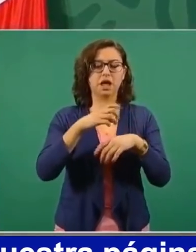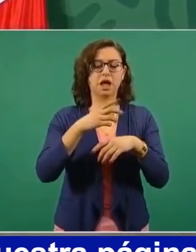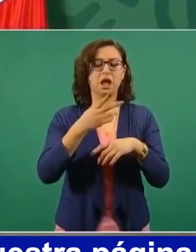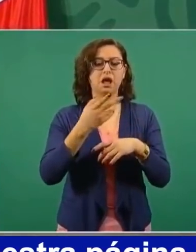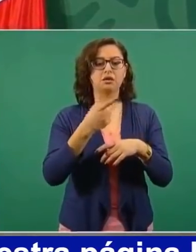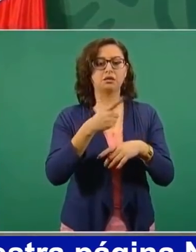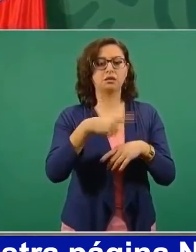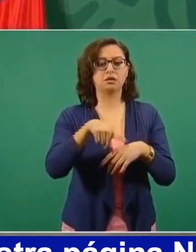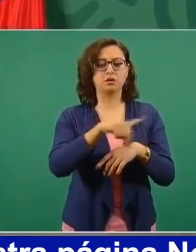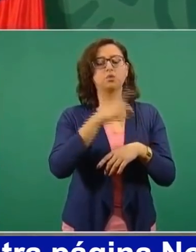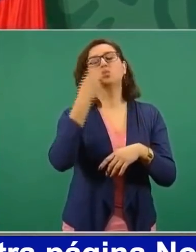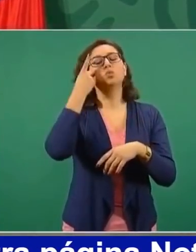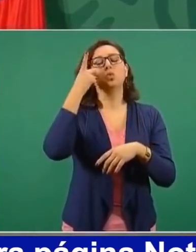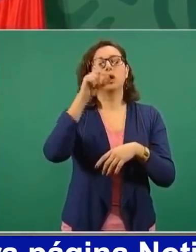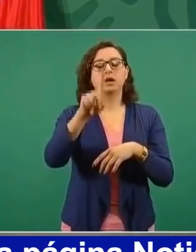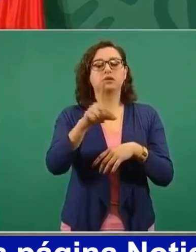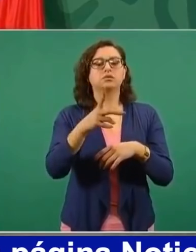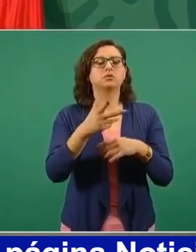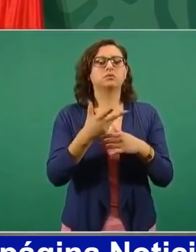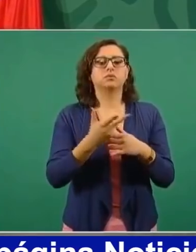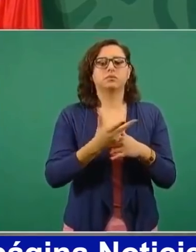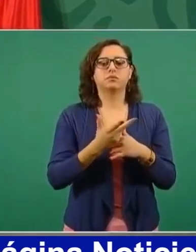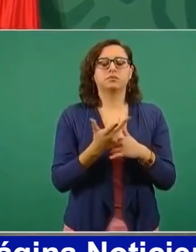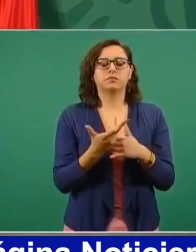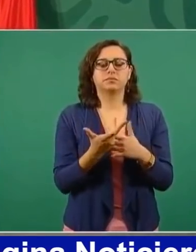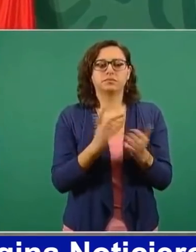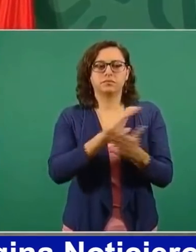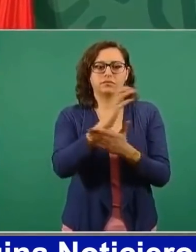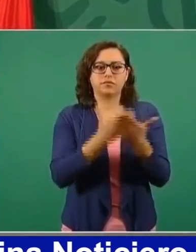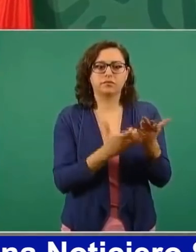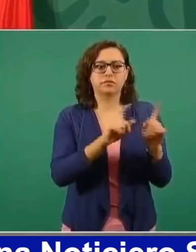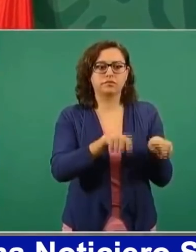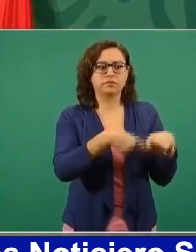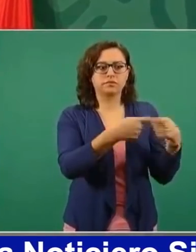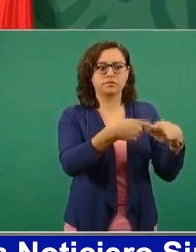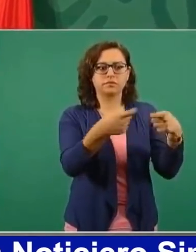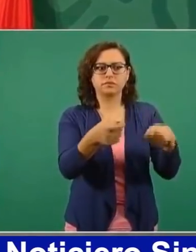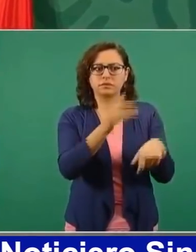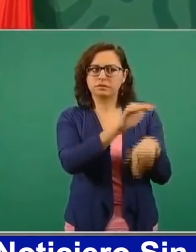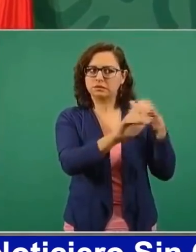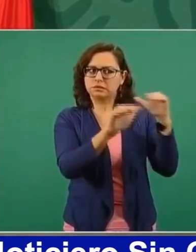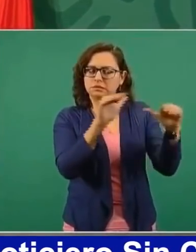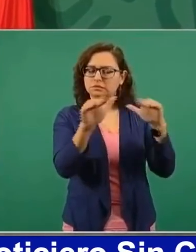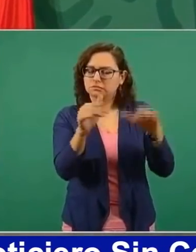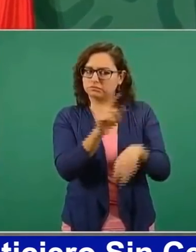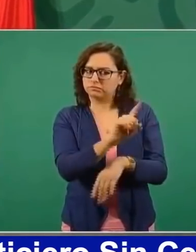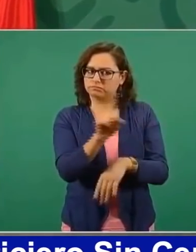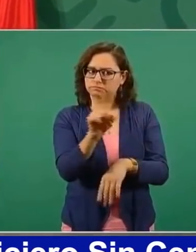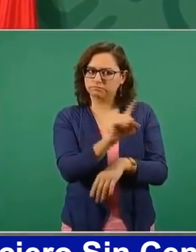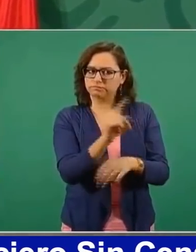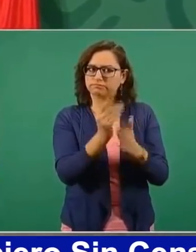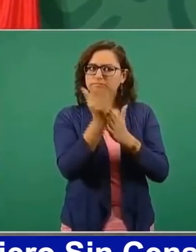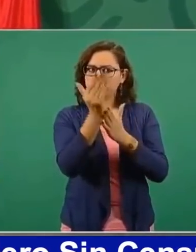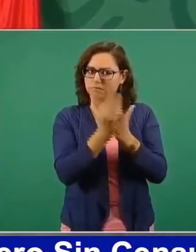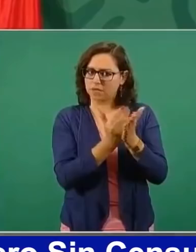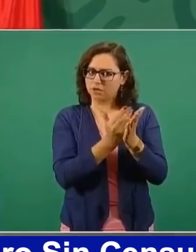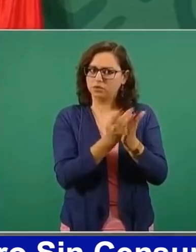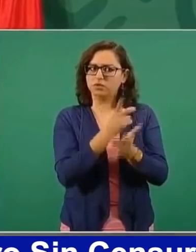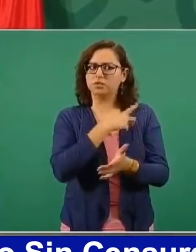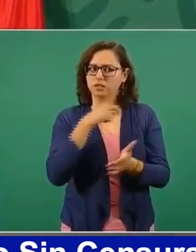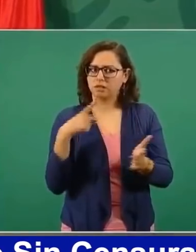recibieron estos contratos, y ya se llegó a un acuerdo de una disminución